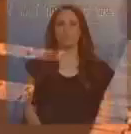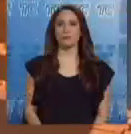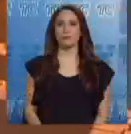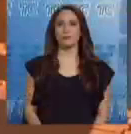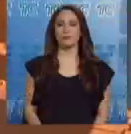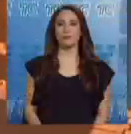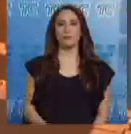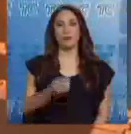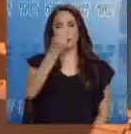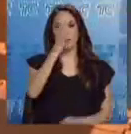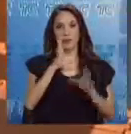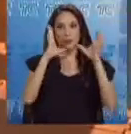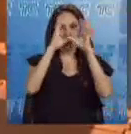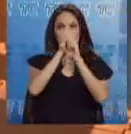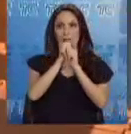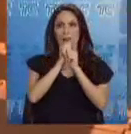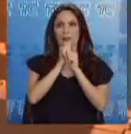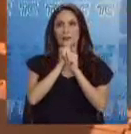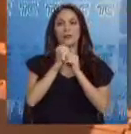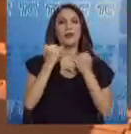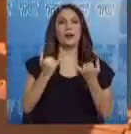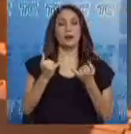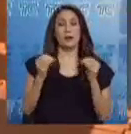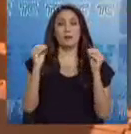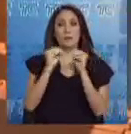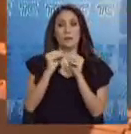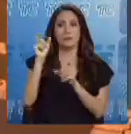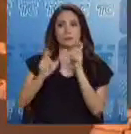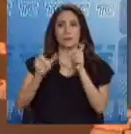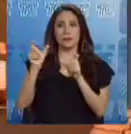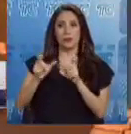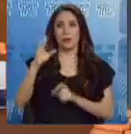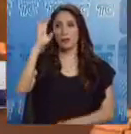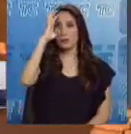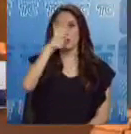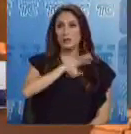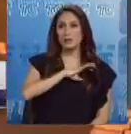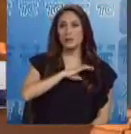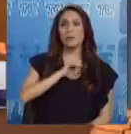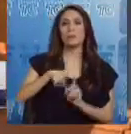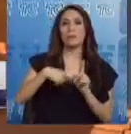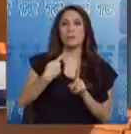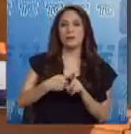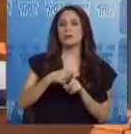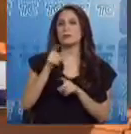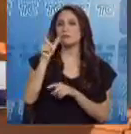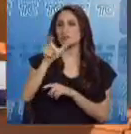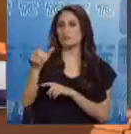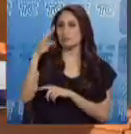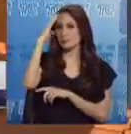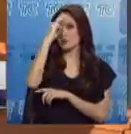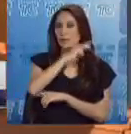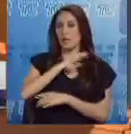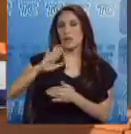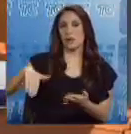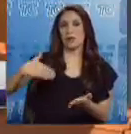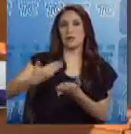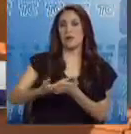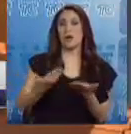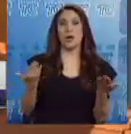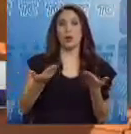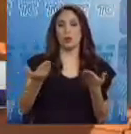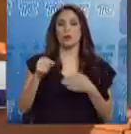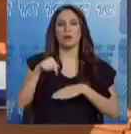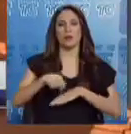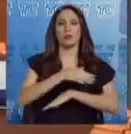Buenas noches. En el transcurso de las últimas horas, más integrantes de la Policía Nacional y también del Ejército Ecuatoriano han arribado hasta la localidad de San Juan